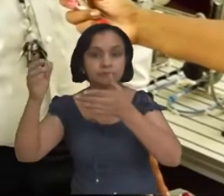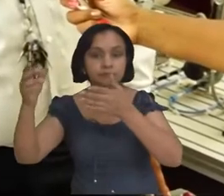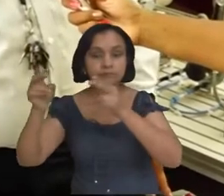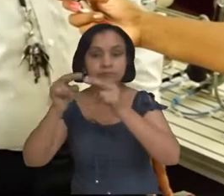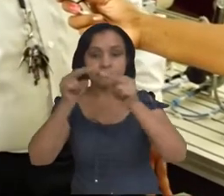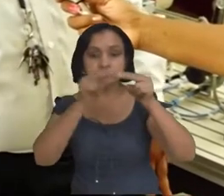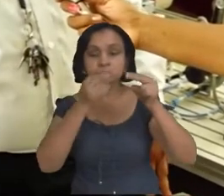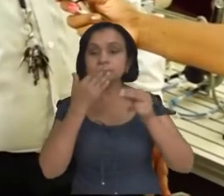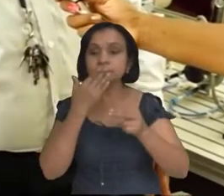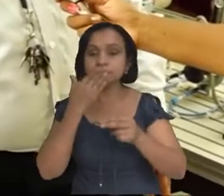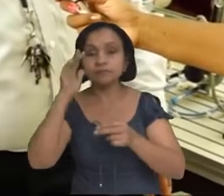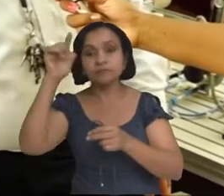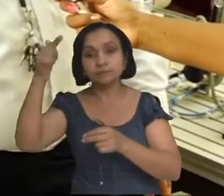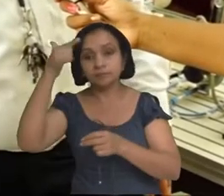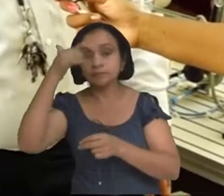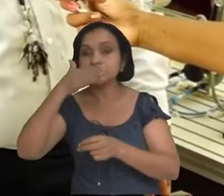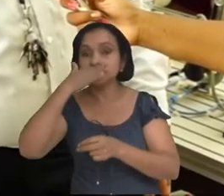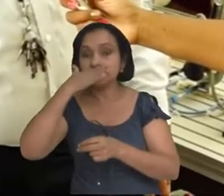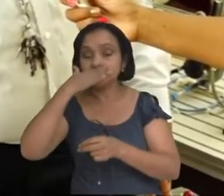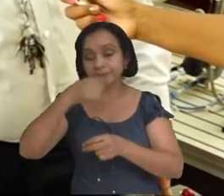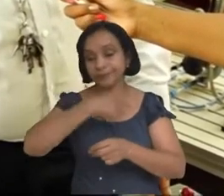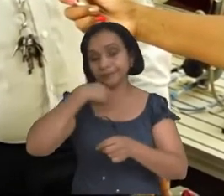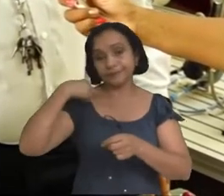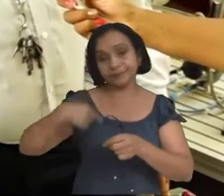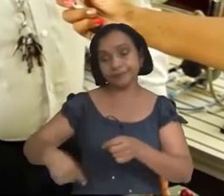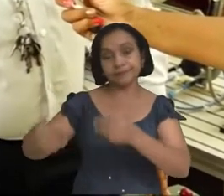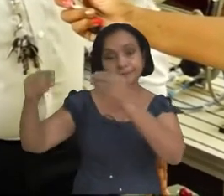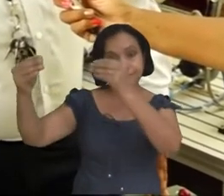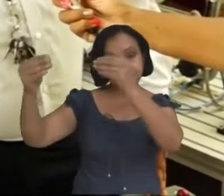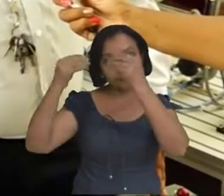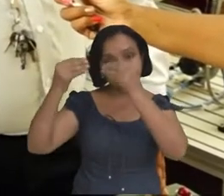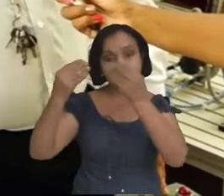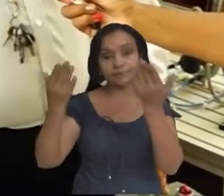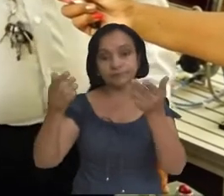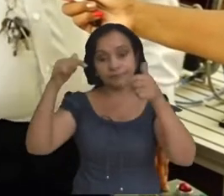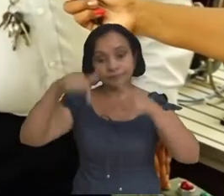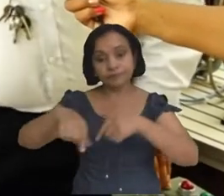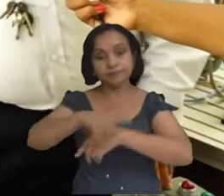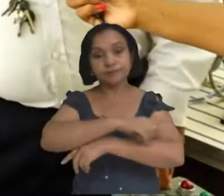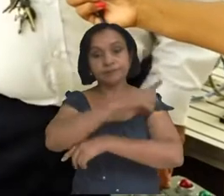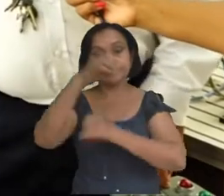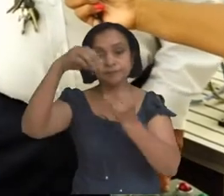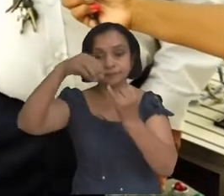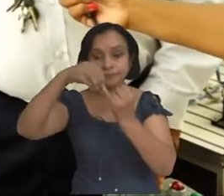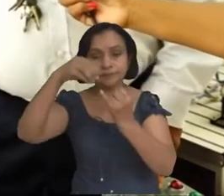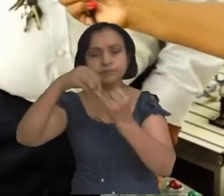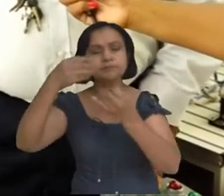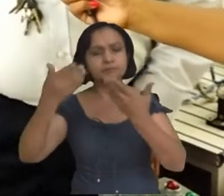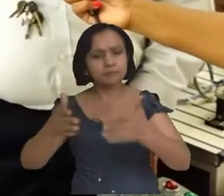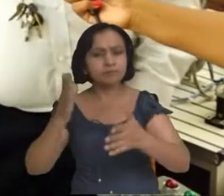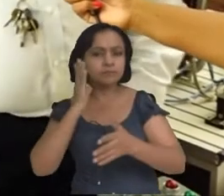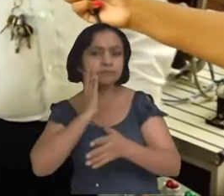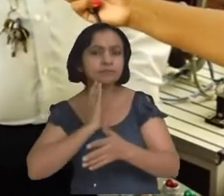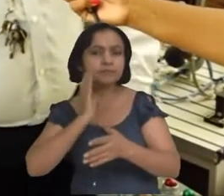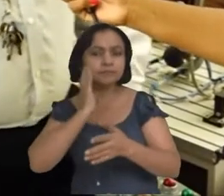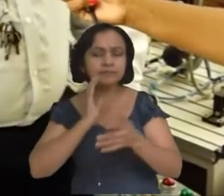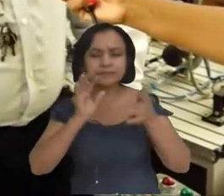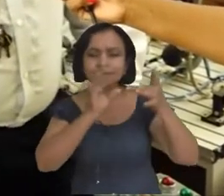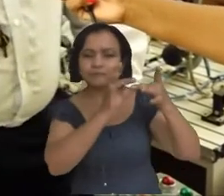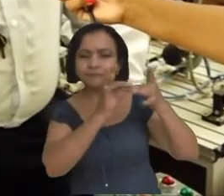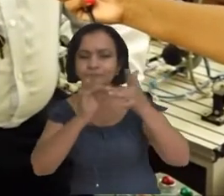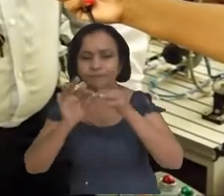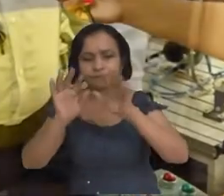nuestro buen gobierno, también en China, Taiwán. Cabe destacar que hoy el tecnológico está preparado con tecnología de punta y